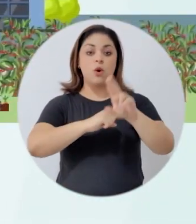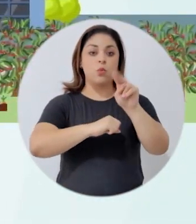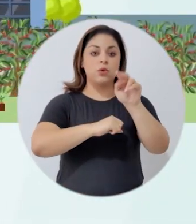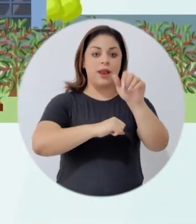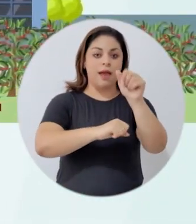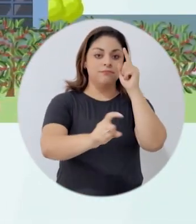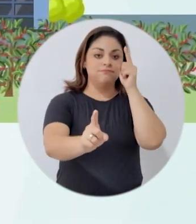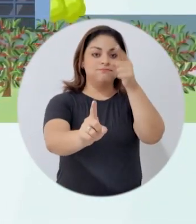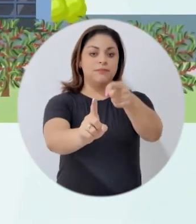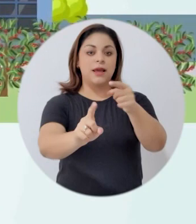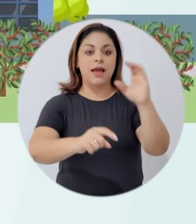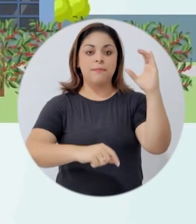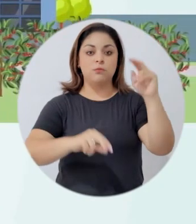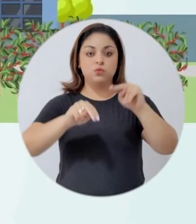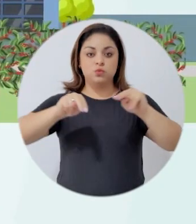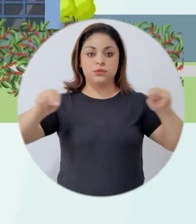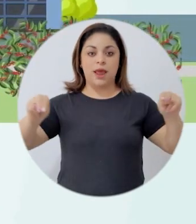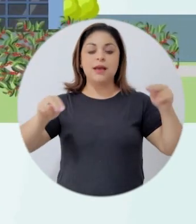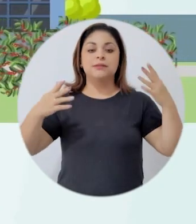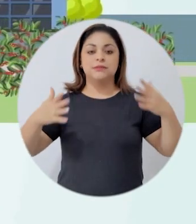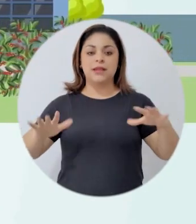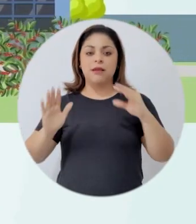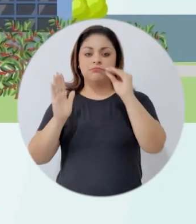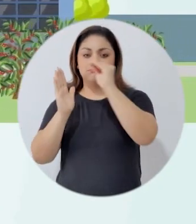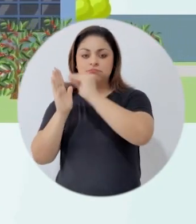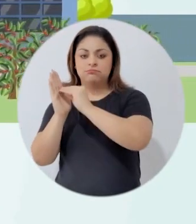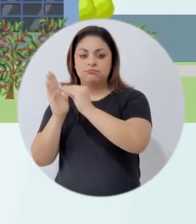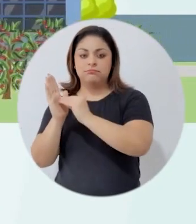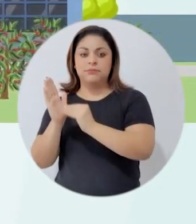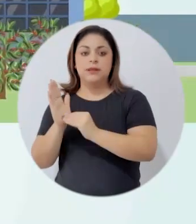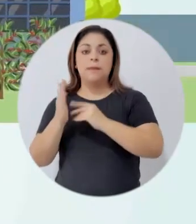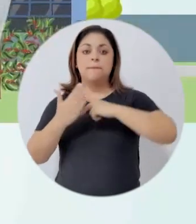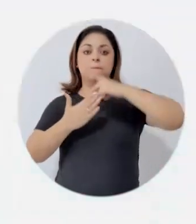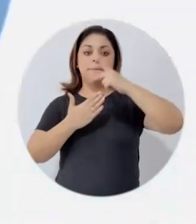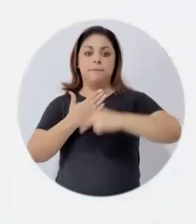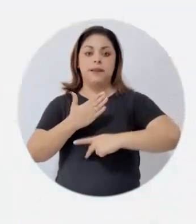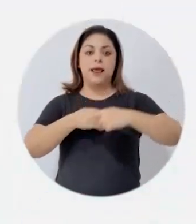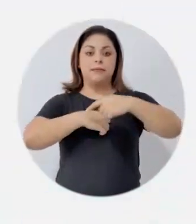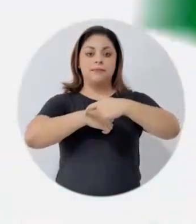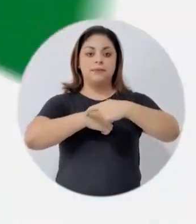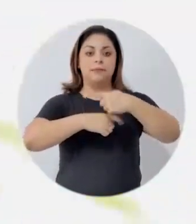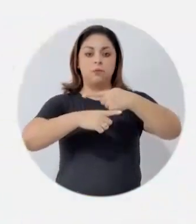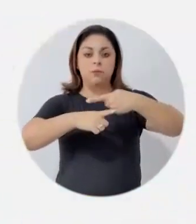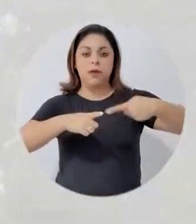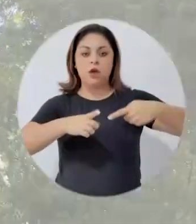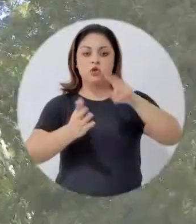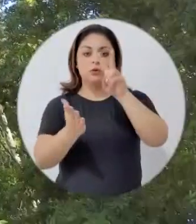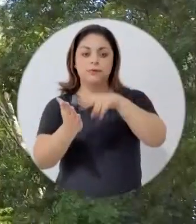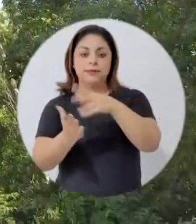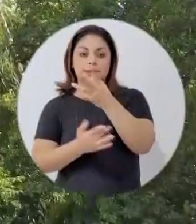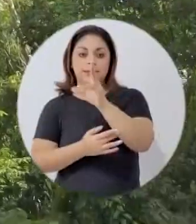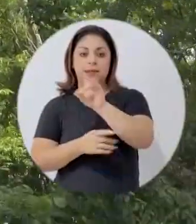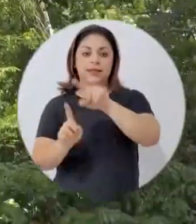hacia la carbono neutralidad, a la vez que se definió en el Plan de Mediano Plazo Institucional